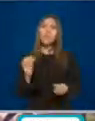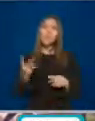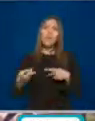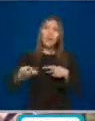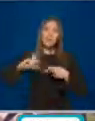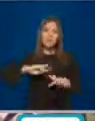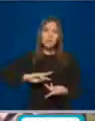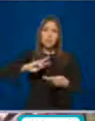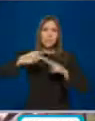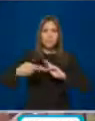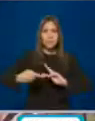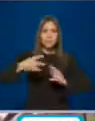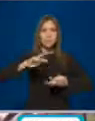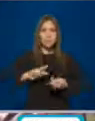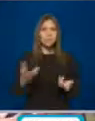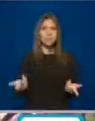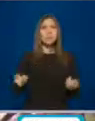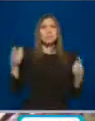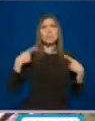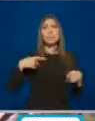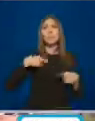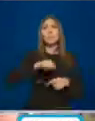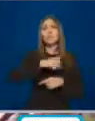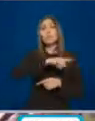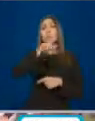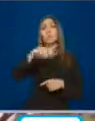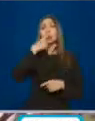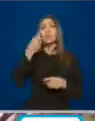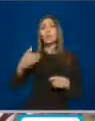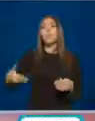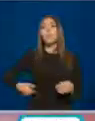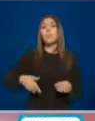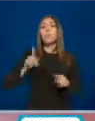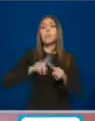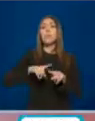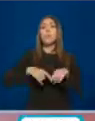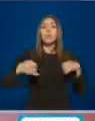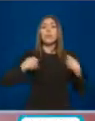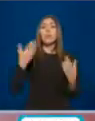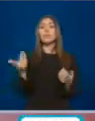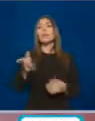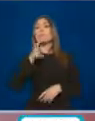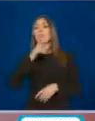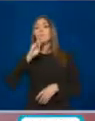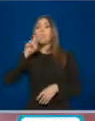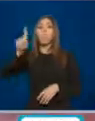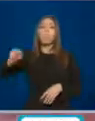se lavan las manos y dicen que la culpa de que tengamos esta juventud es que los padres los sobreprotegieron,